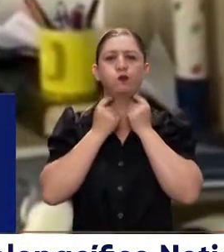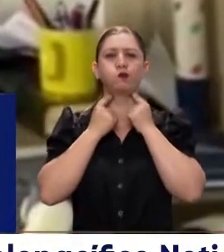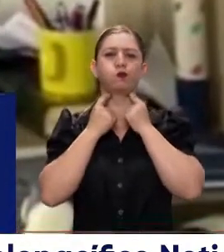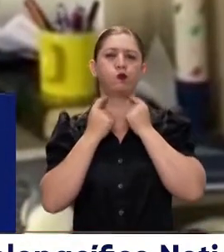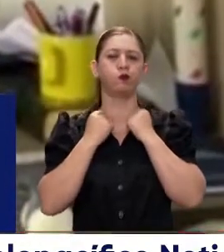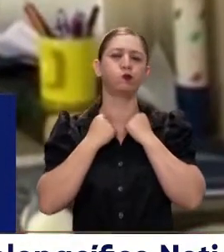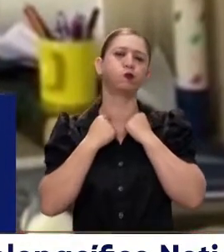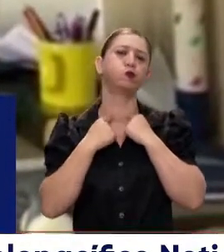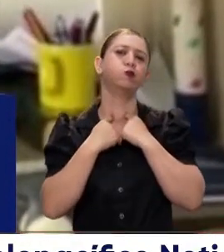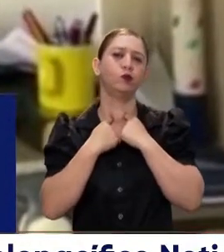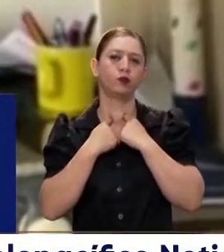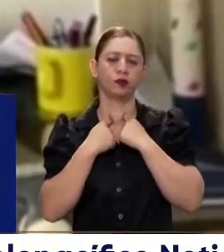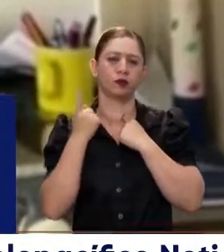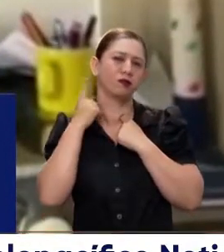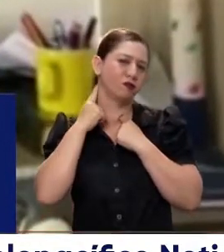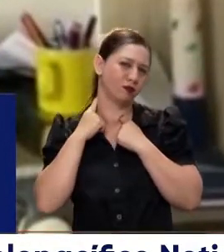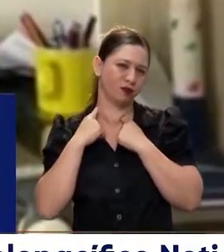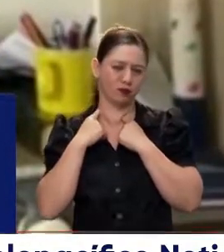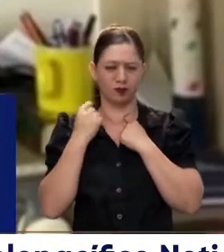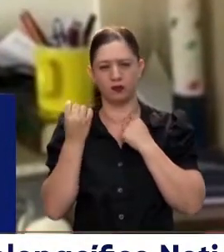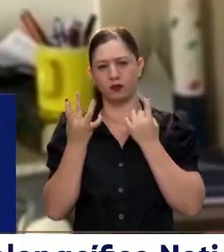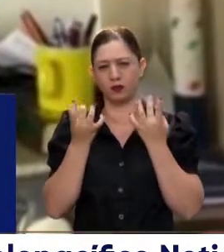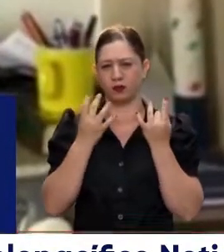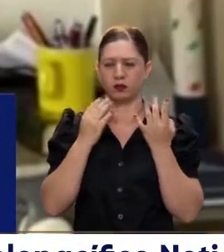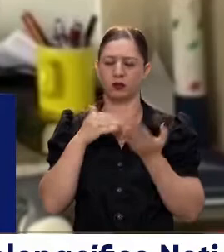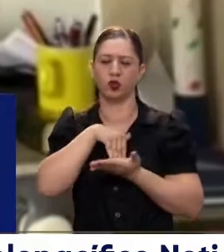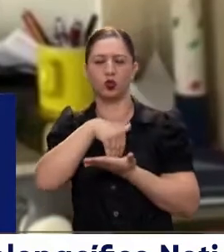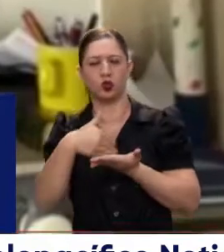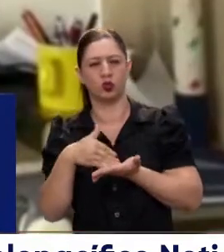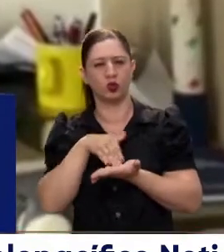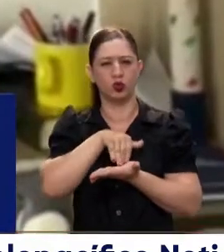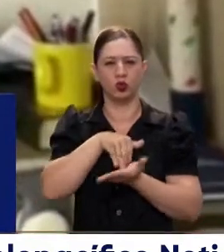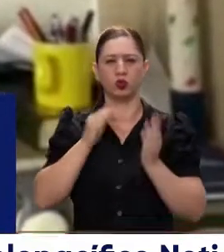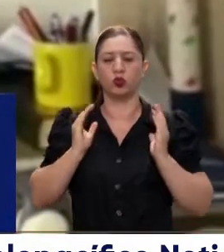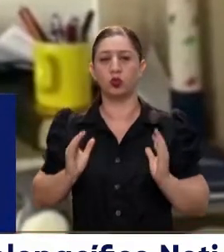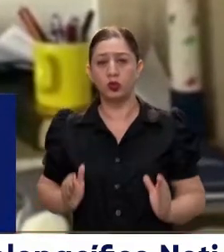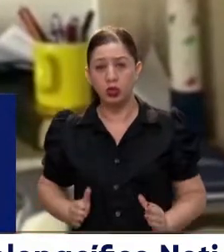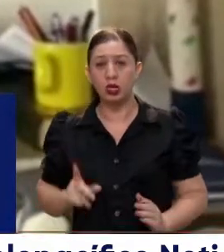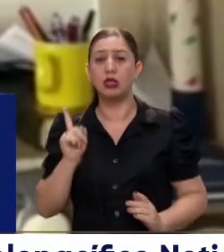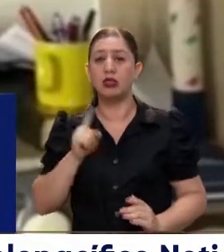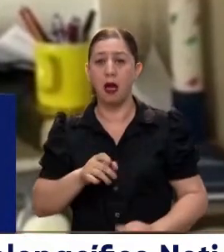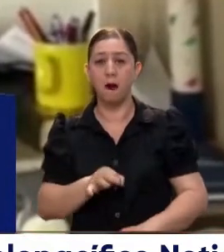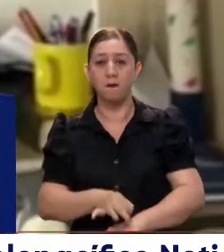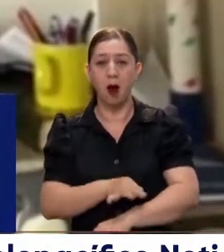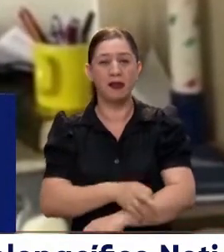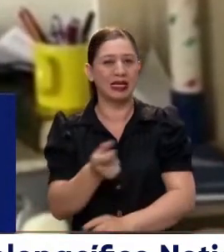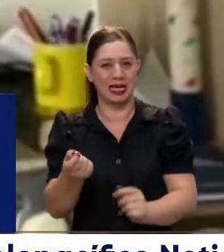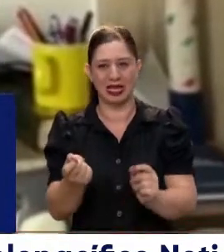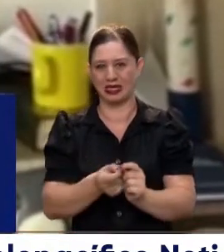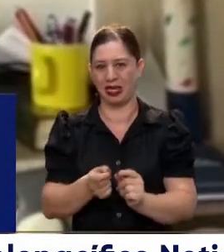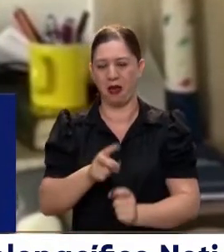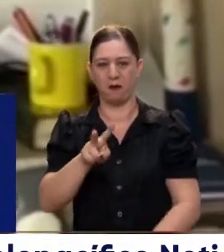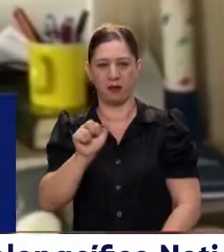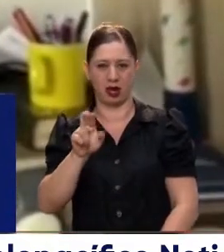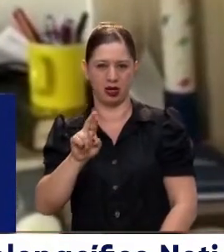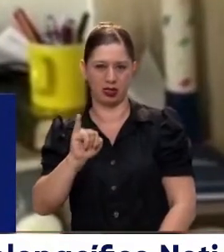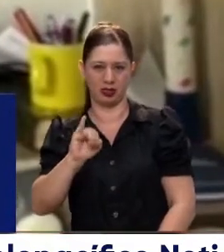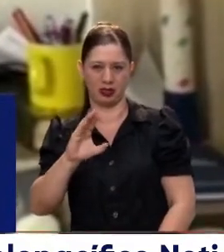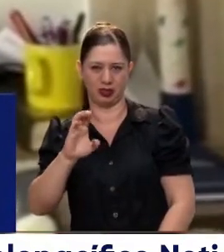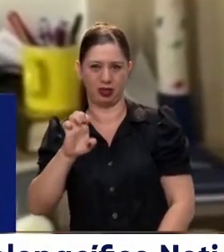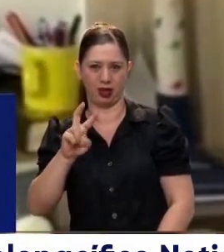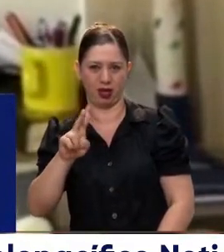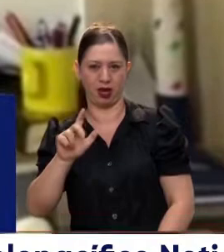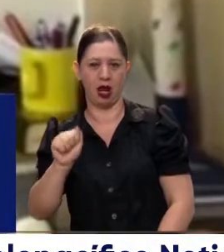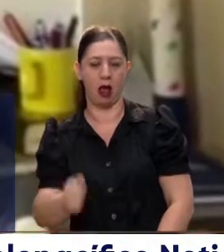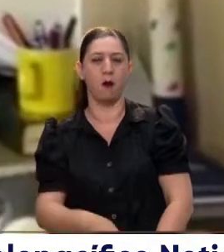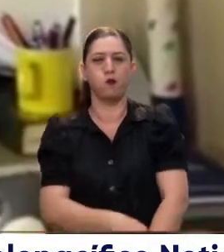cuello y la nuca, con malestar general, mucho malestar general, y unas lesiones que se parecen a las de la varicela, pero son más grandes,